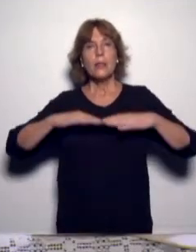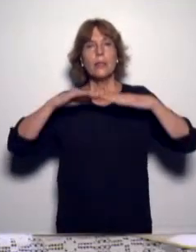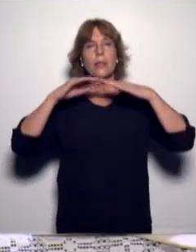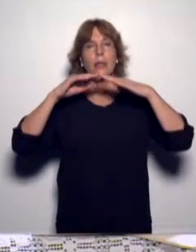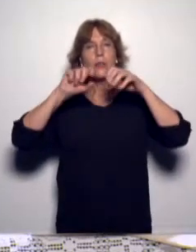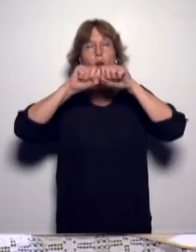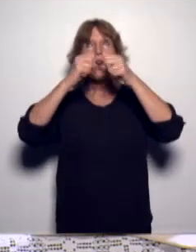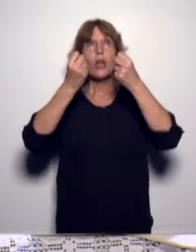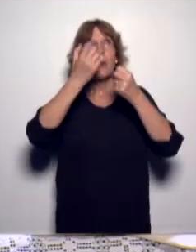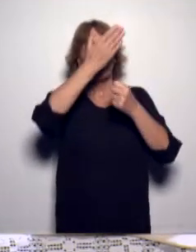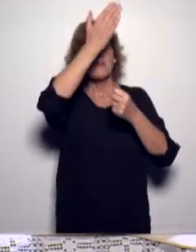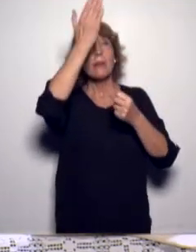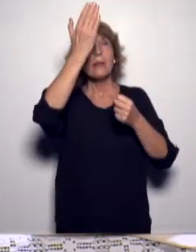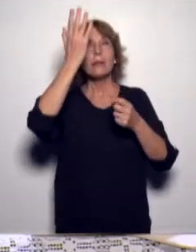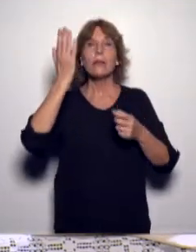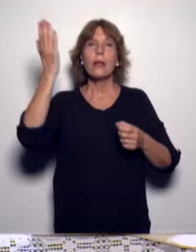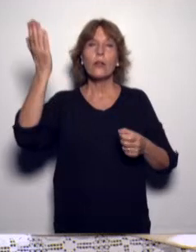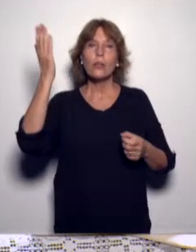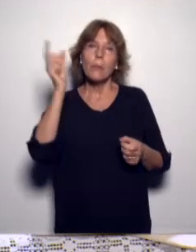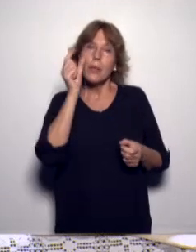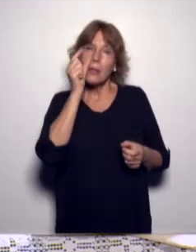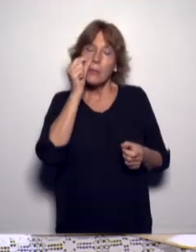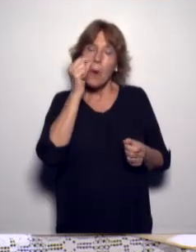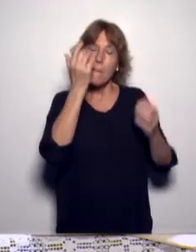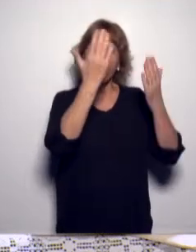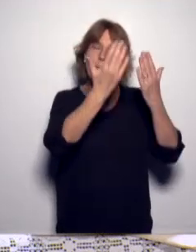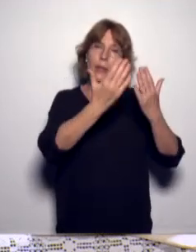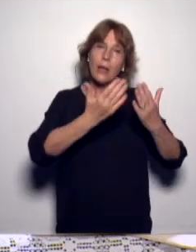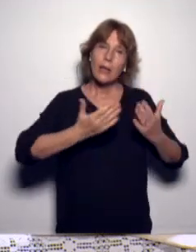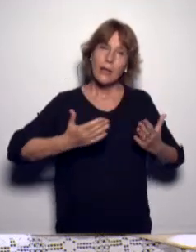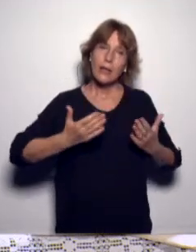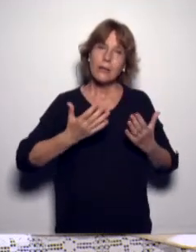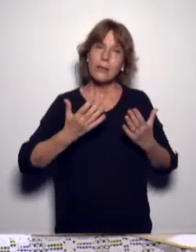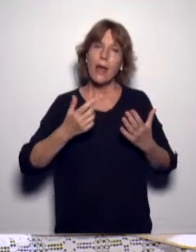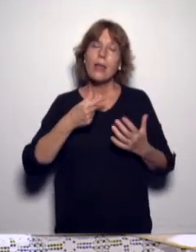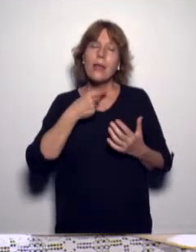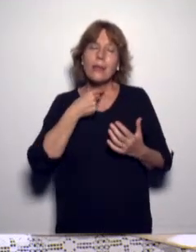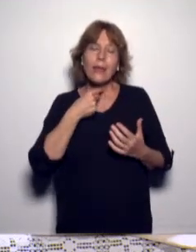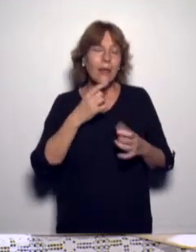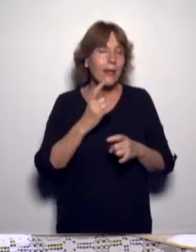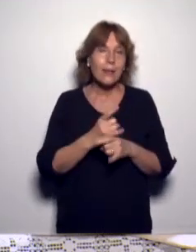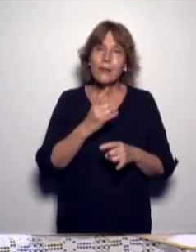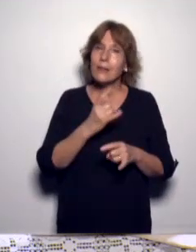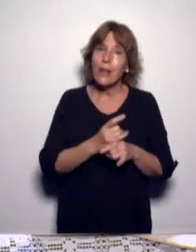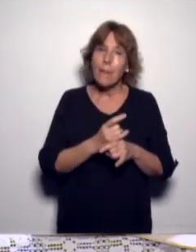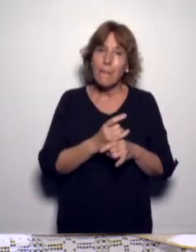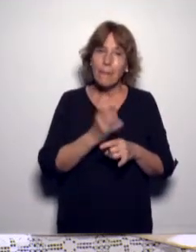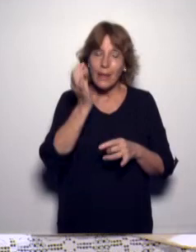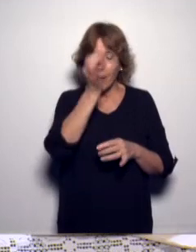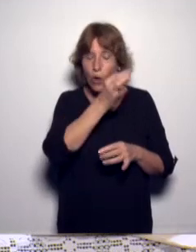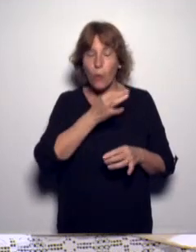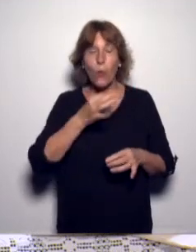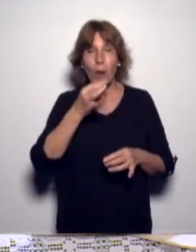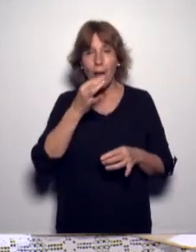Saciados con el pan del cielo, te pedimos, Padre, la gracia de desear siempre este alimento que nos da la